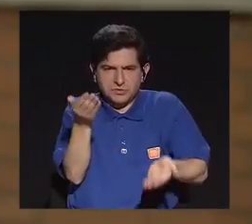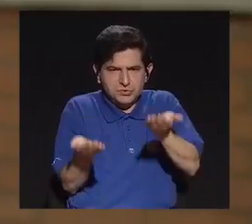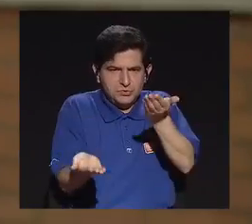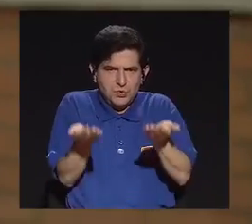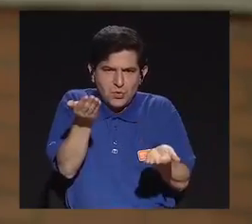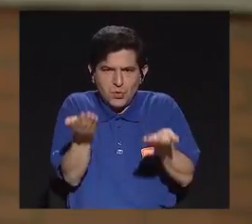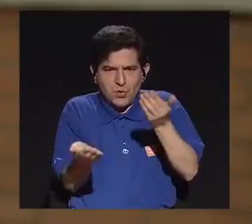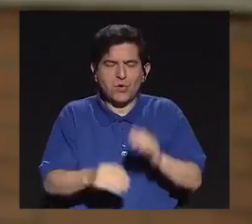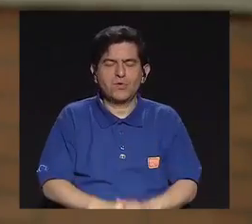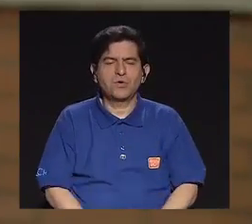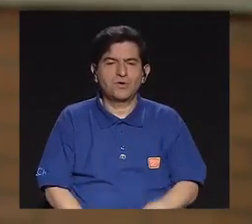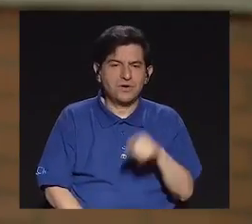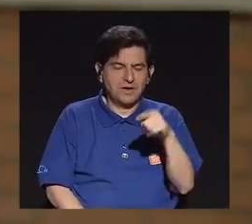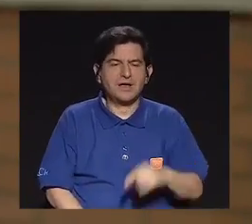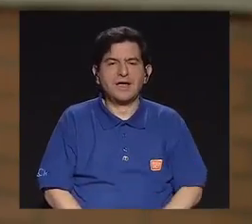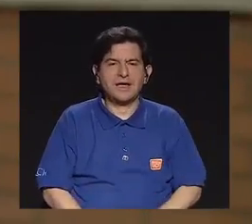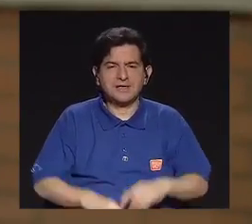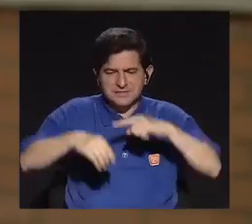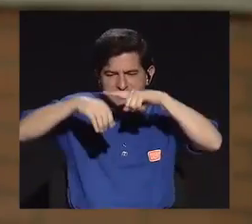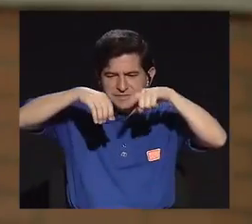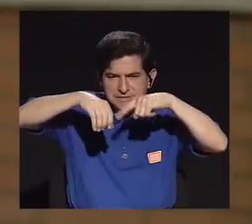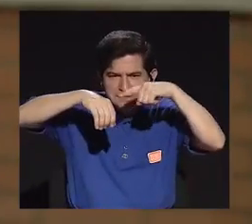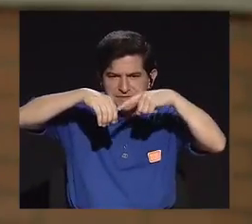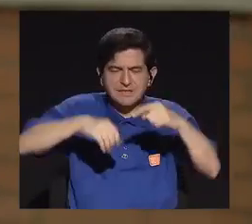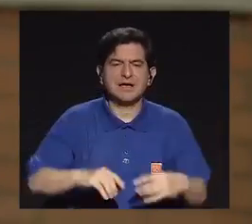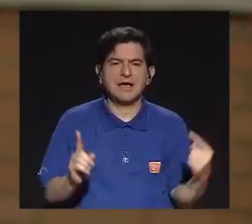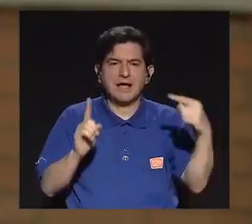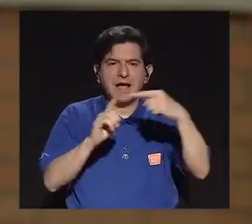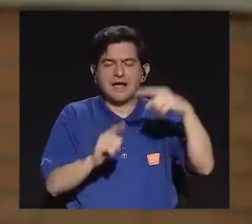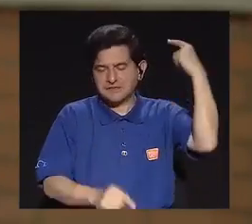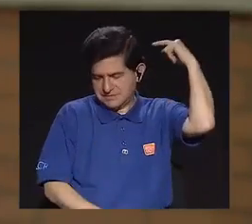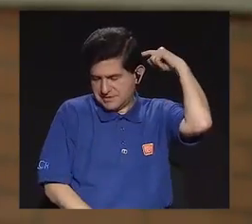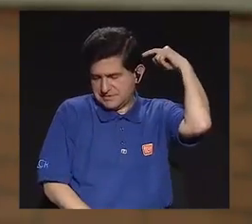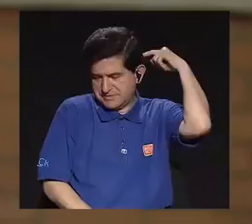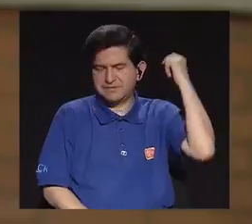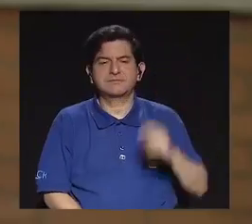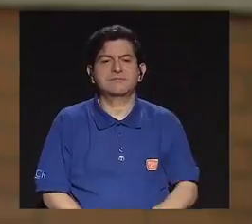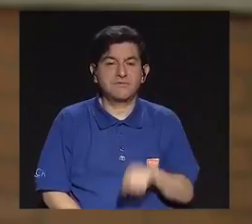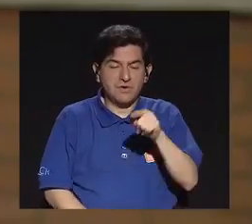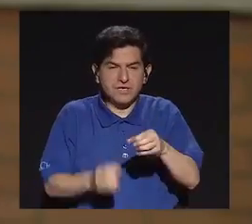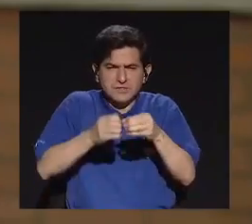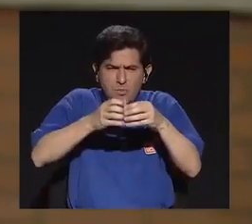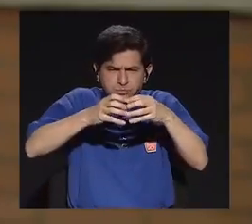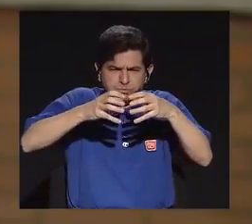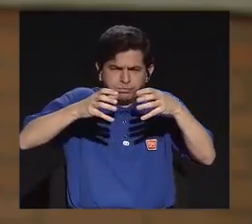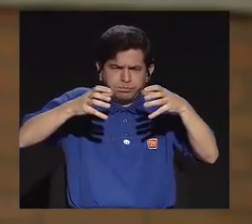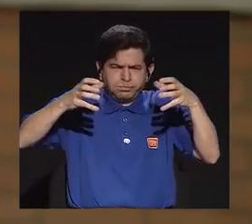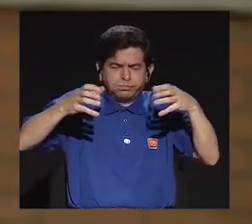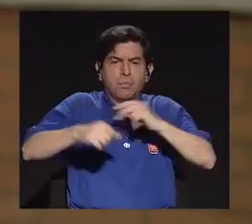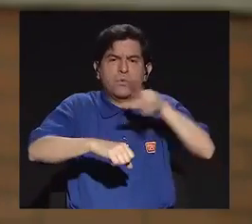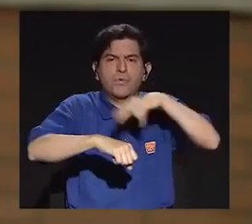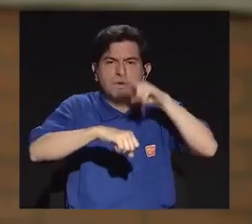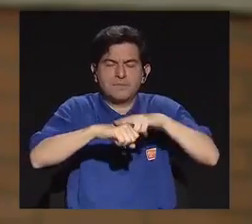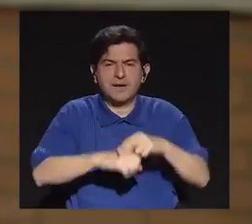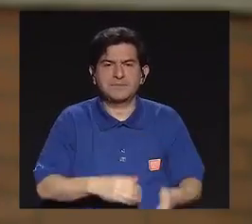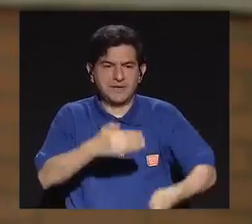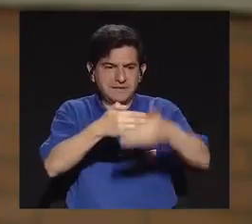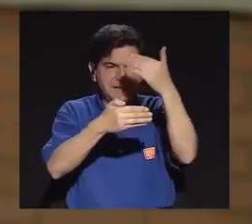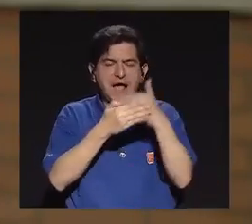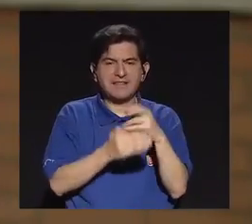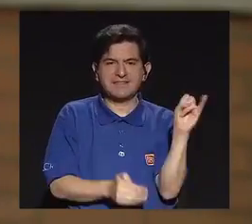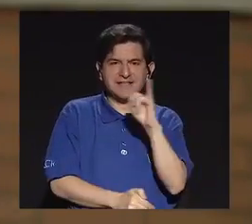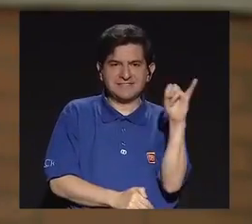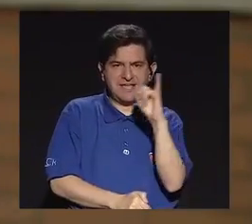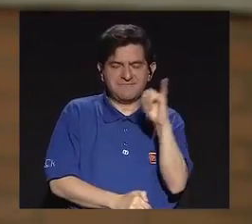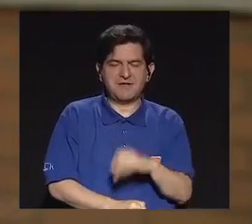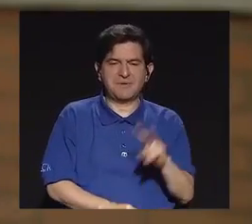equilibrio, que es el laberinto del oído interno, al tallo cerebral y de ahí al cerebro. Es una inflamación del nervio, generalmente antecedido por una